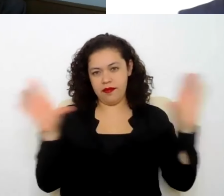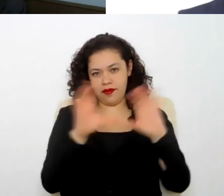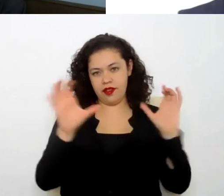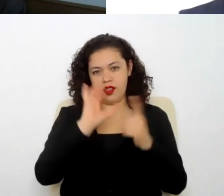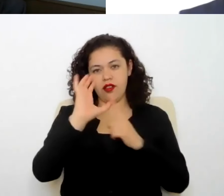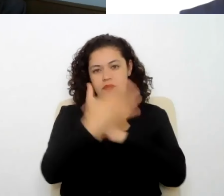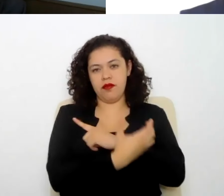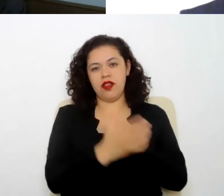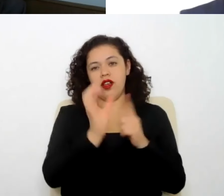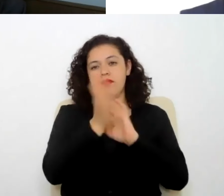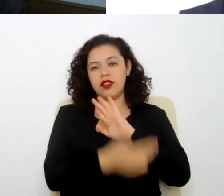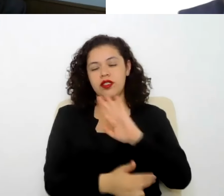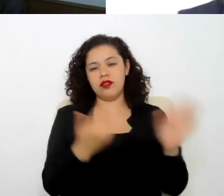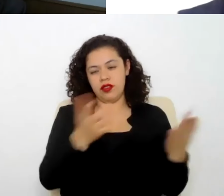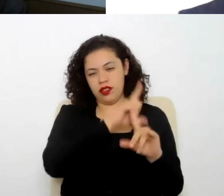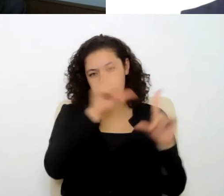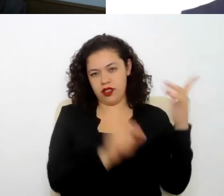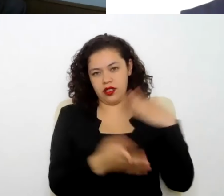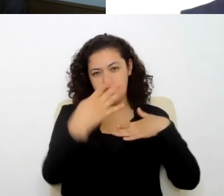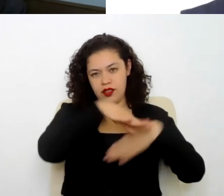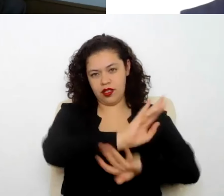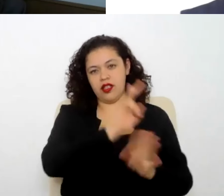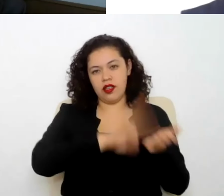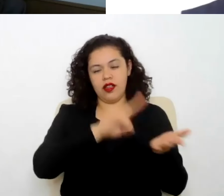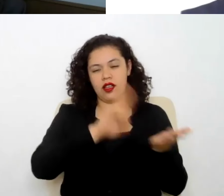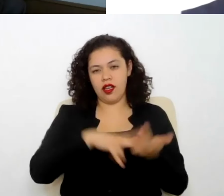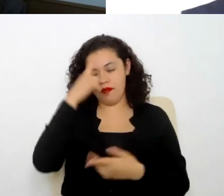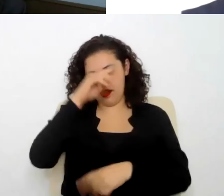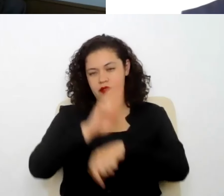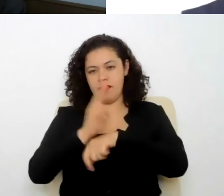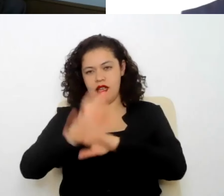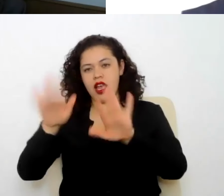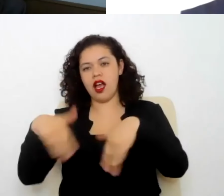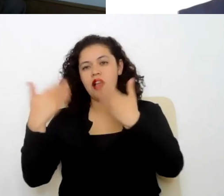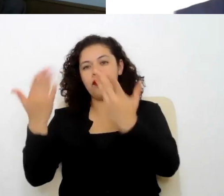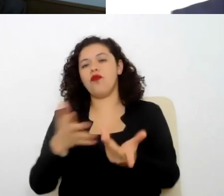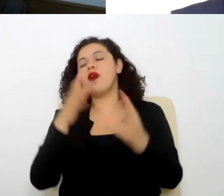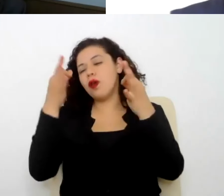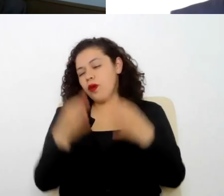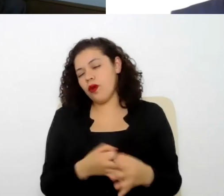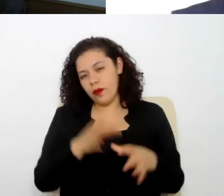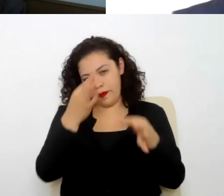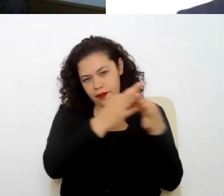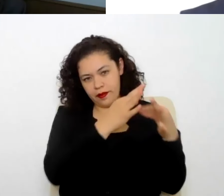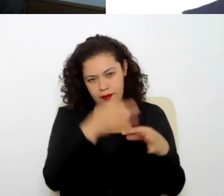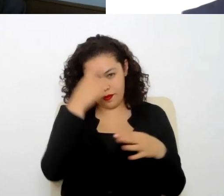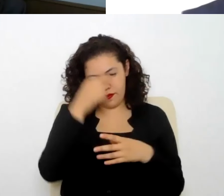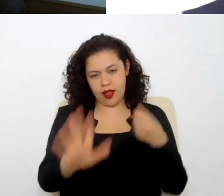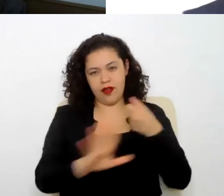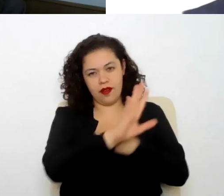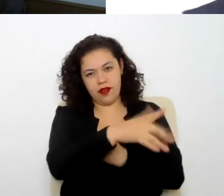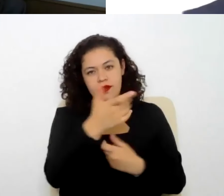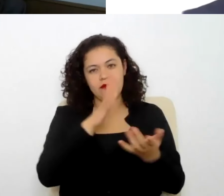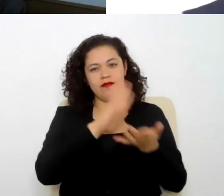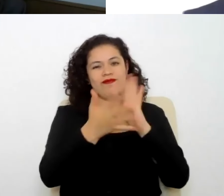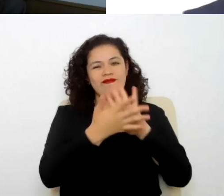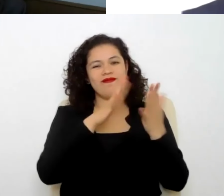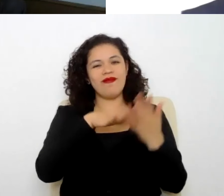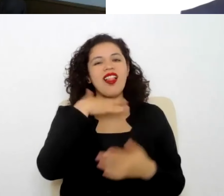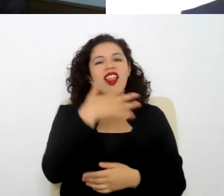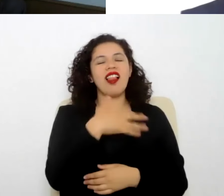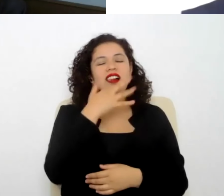Comisión Nacional Bancaria y de Valores como auditor externo y oficial de cumplimiento en prevención de lavado de dinero para el sector